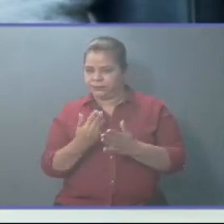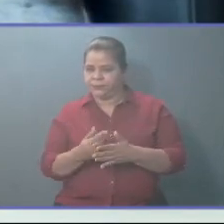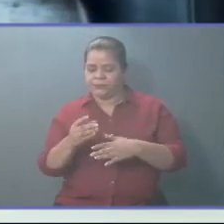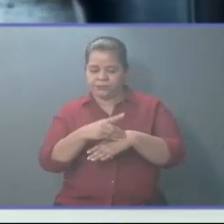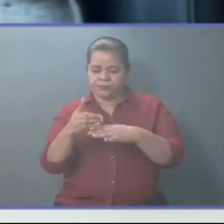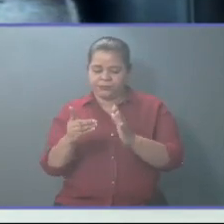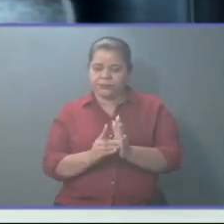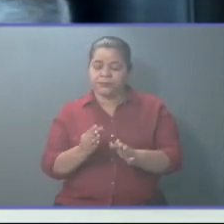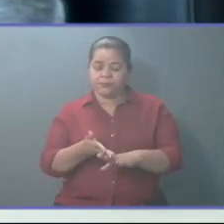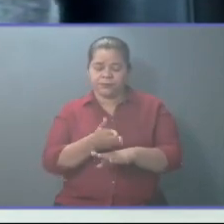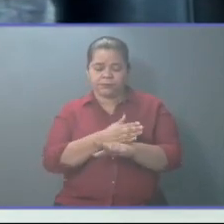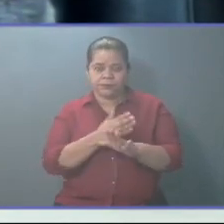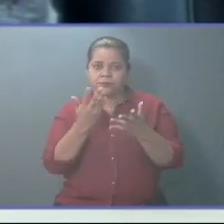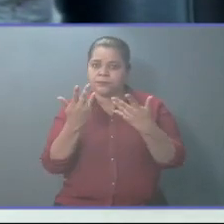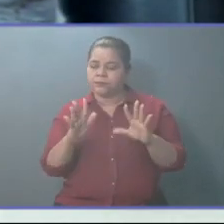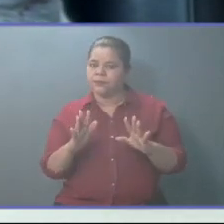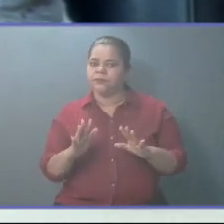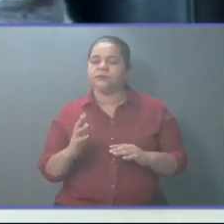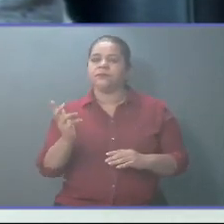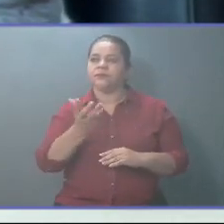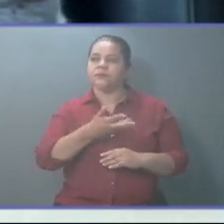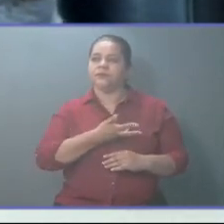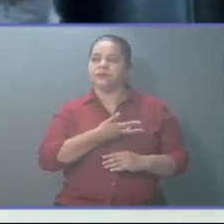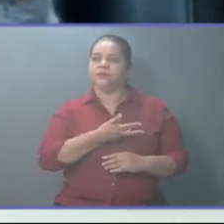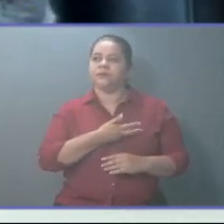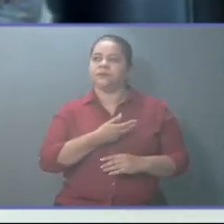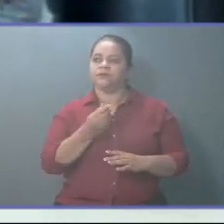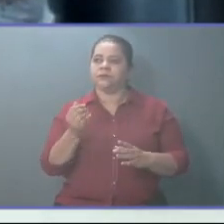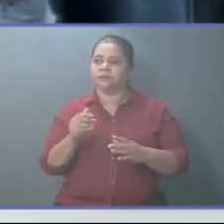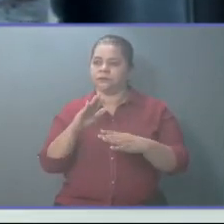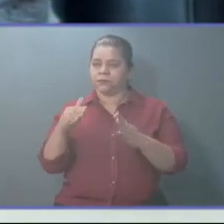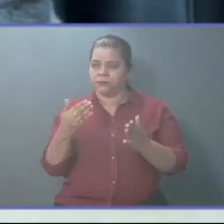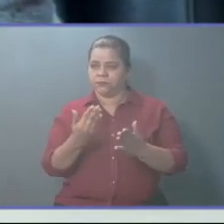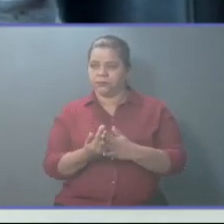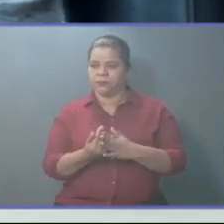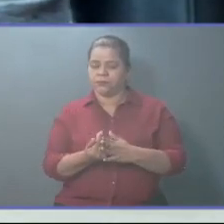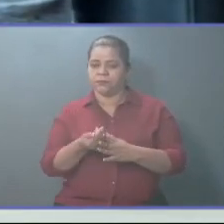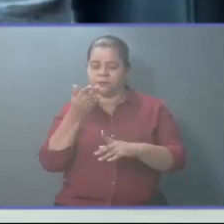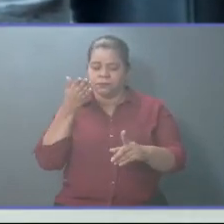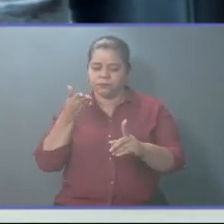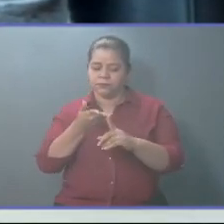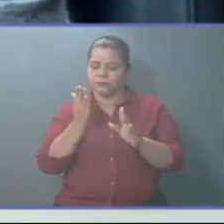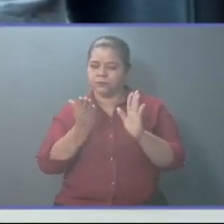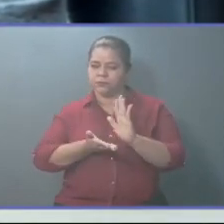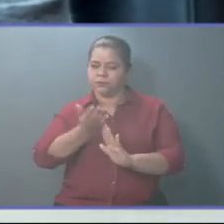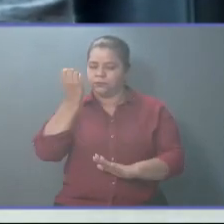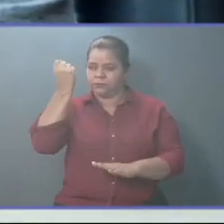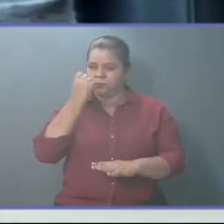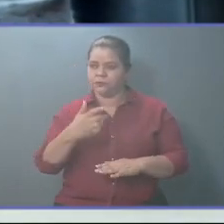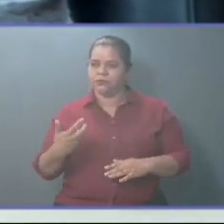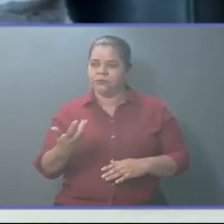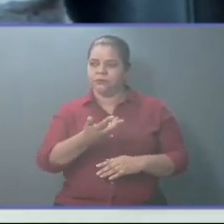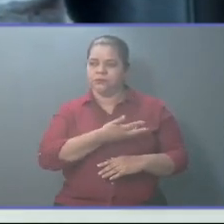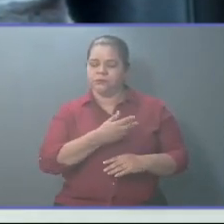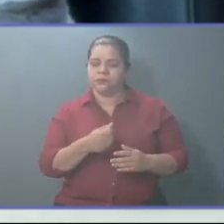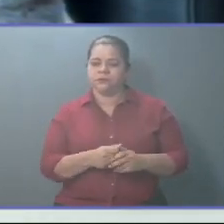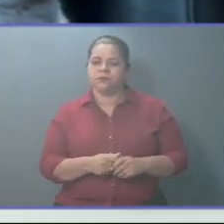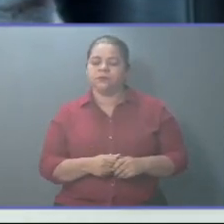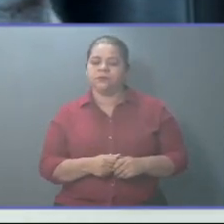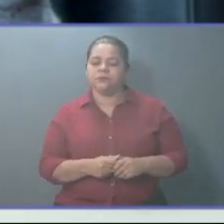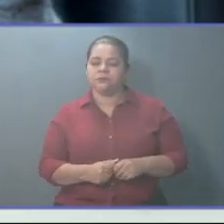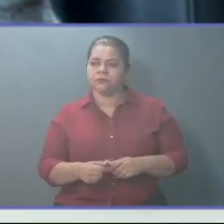diputados que ese reto que ustedes han aceptado es importantísimo para